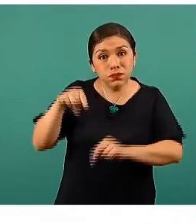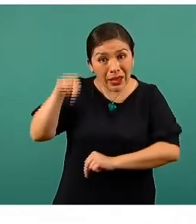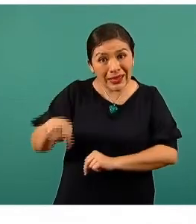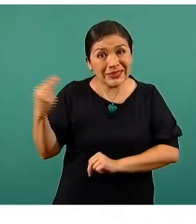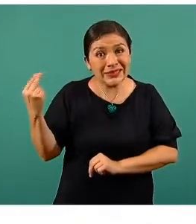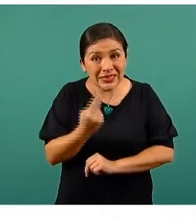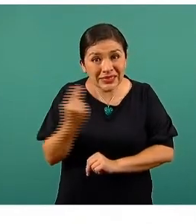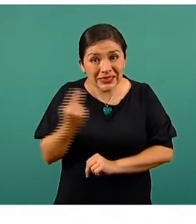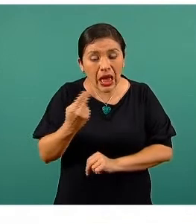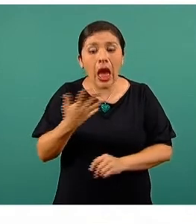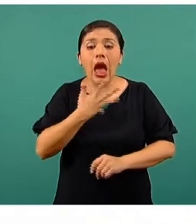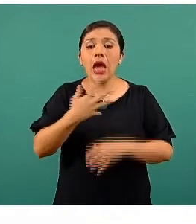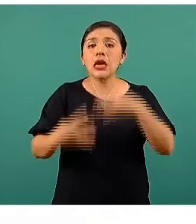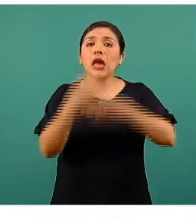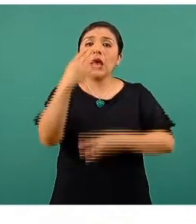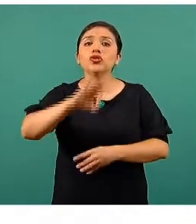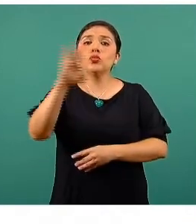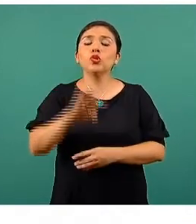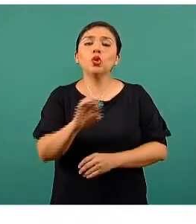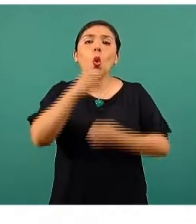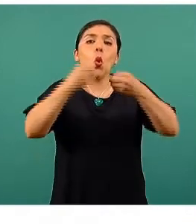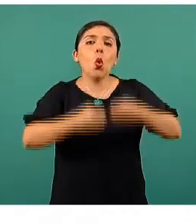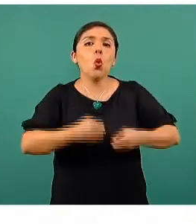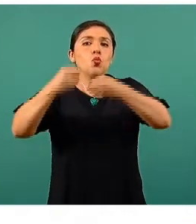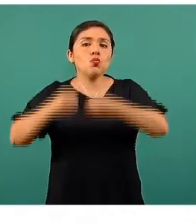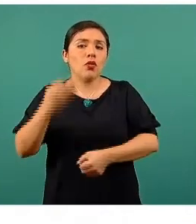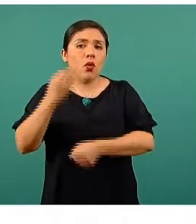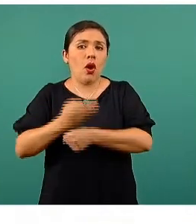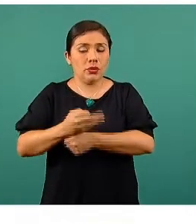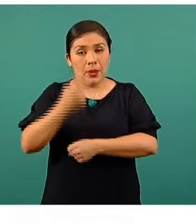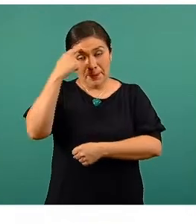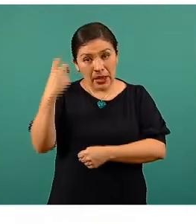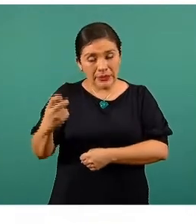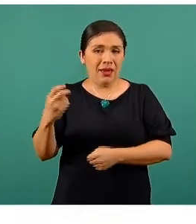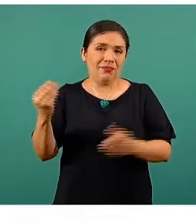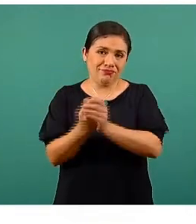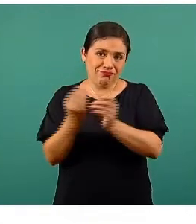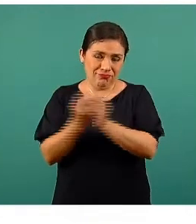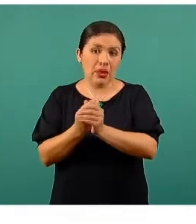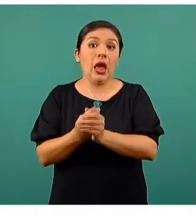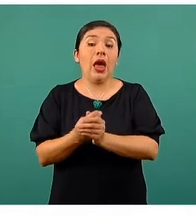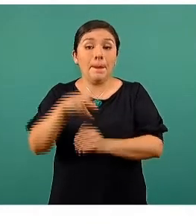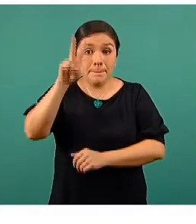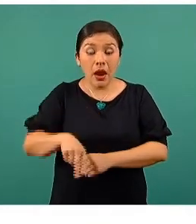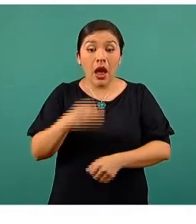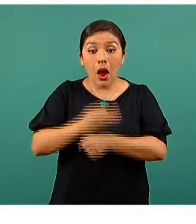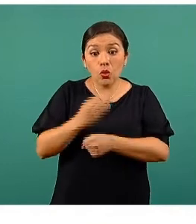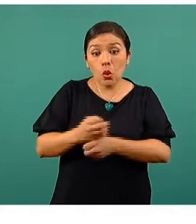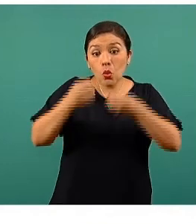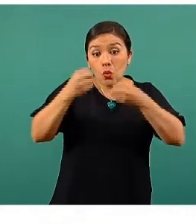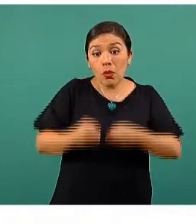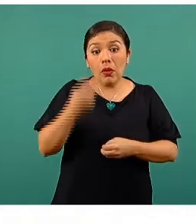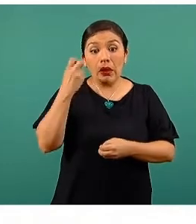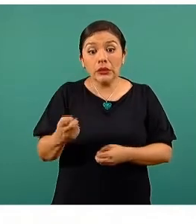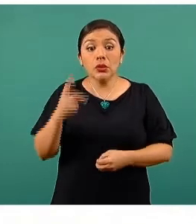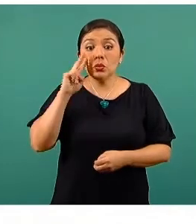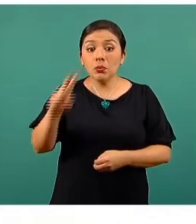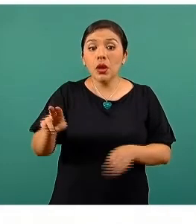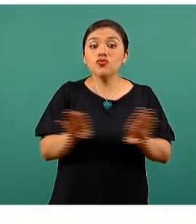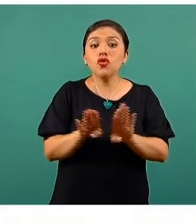un 14% de las camas que tenemos en disponibilidad en la red IRAC están ocupadas al momento. Esto,